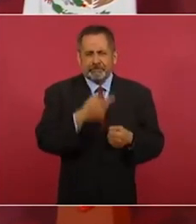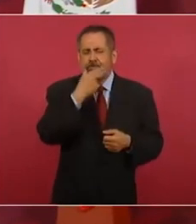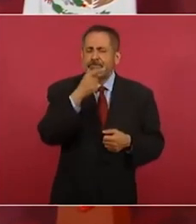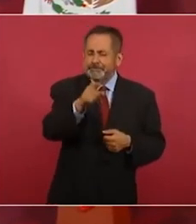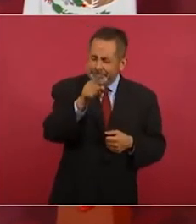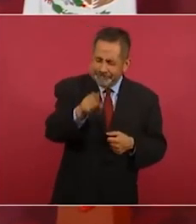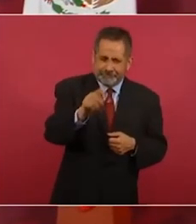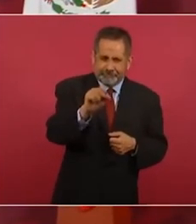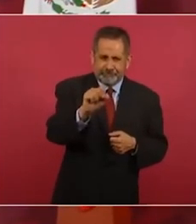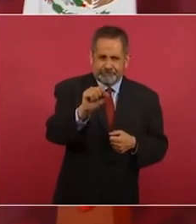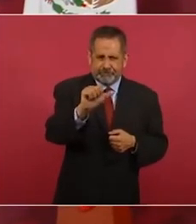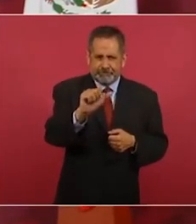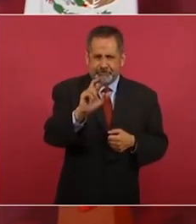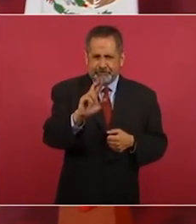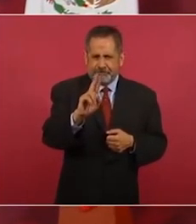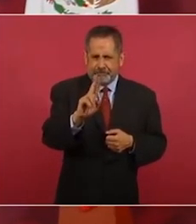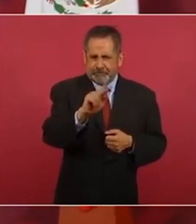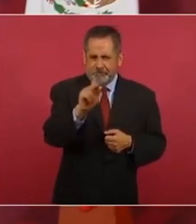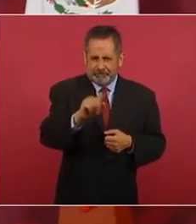Sarucán.